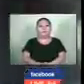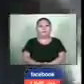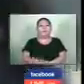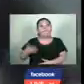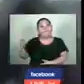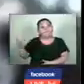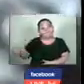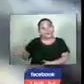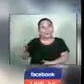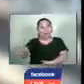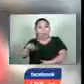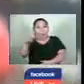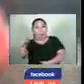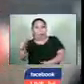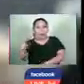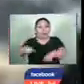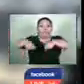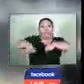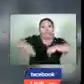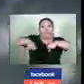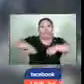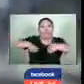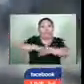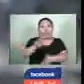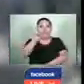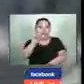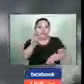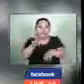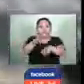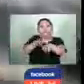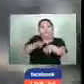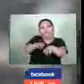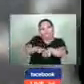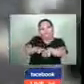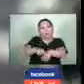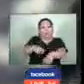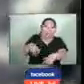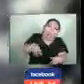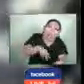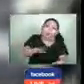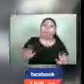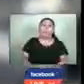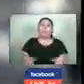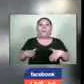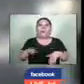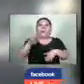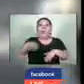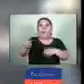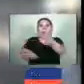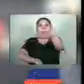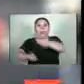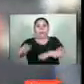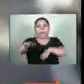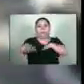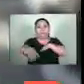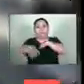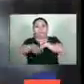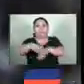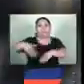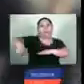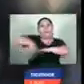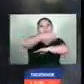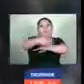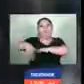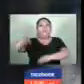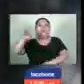Pero este no fue el único percance. Dos motociclistas resultaron lesionados tras colisionar con un vehículo sobre la calle Los